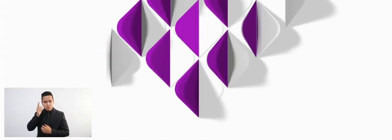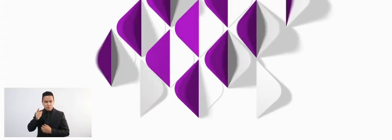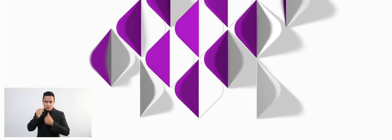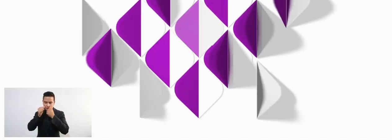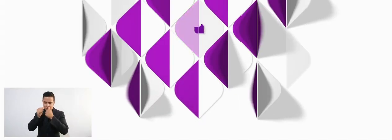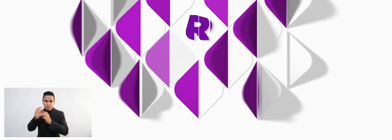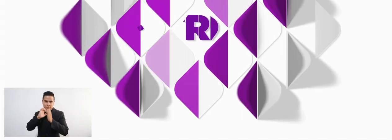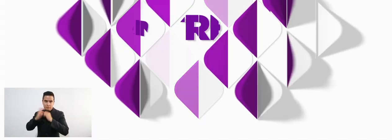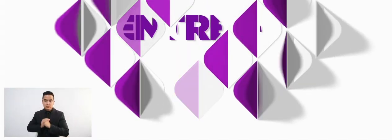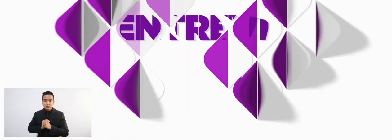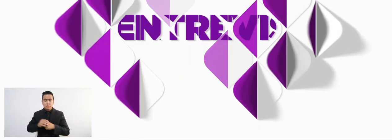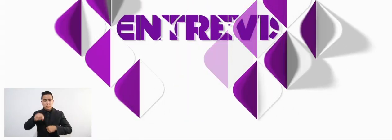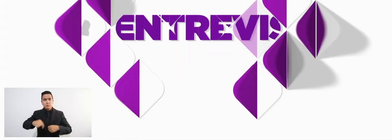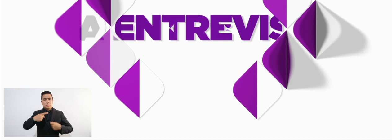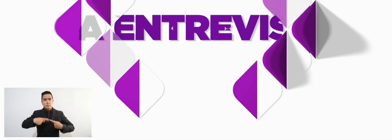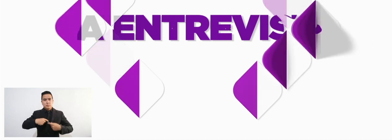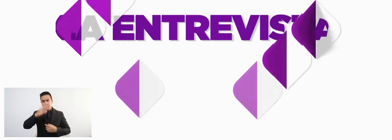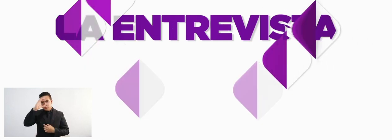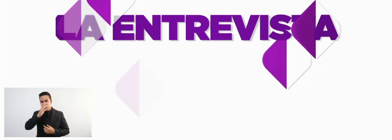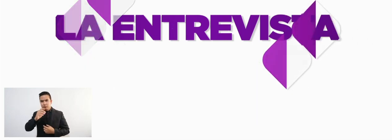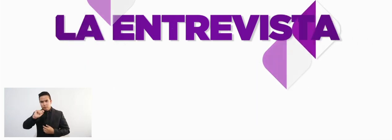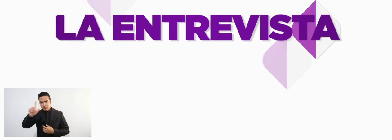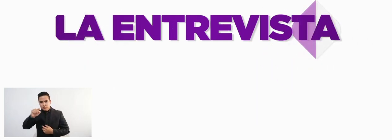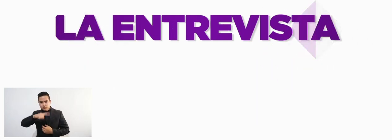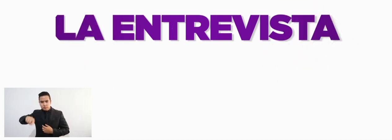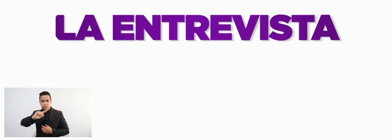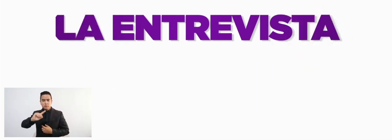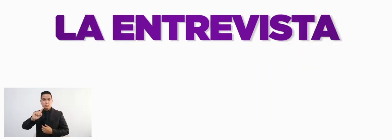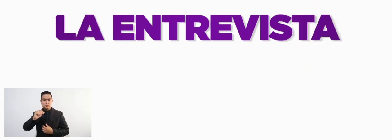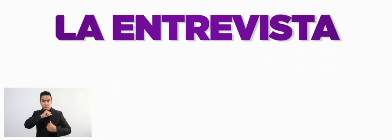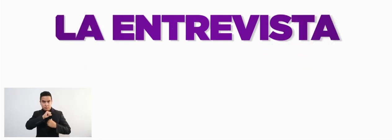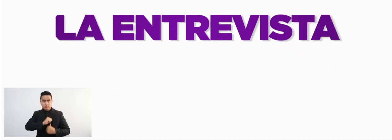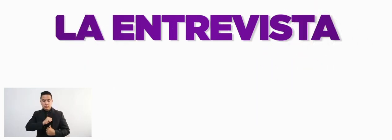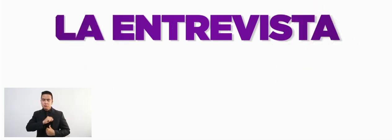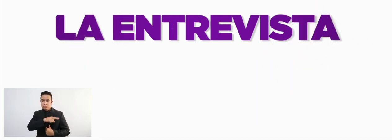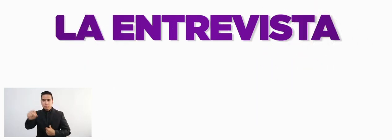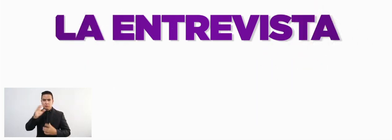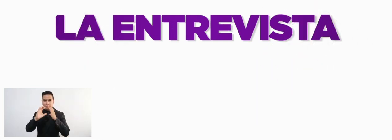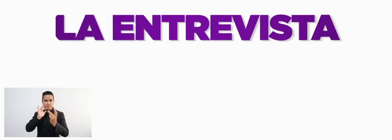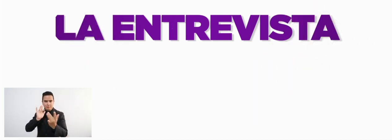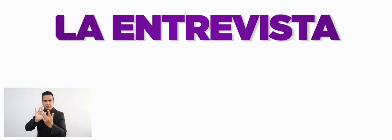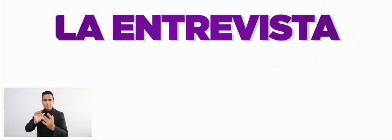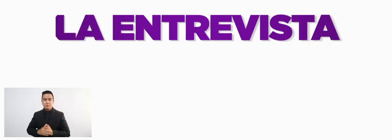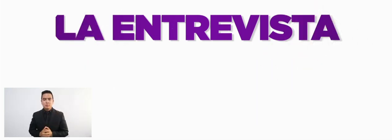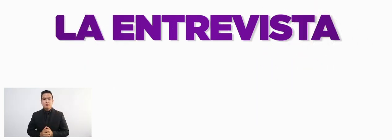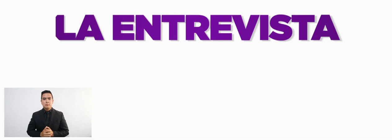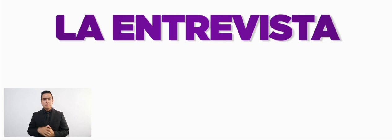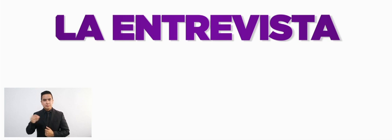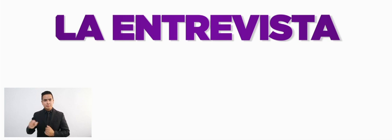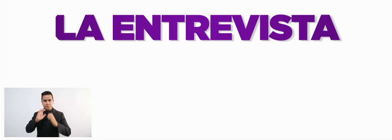Protagonistas de la vida democrática de Coahuila y de México en comunicación directa con usted. La